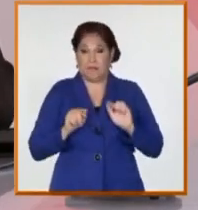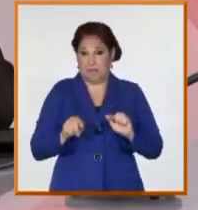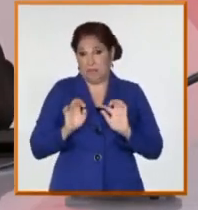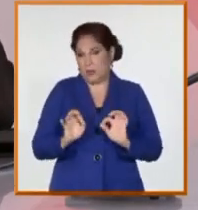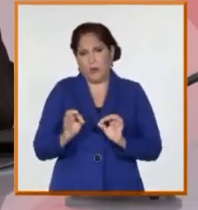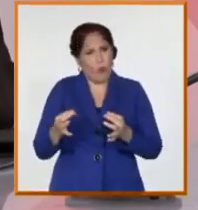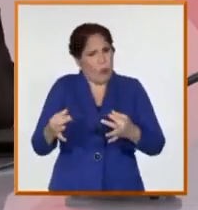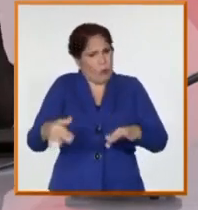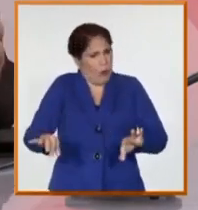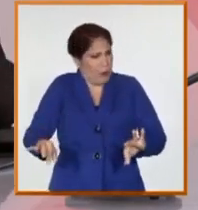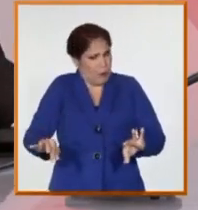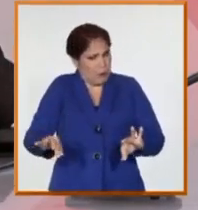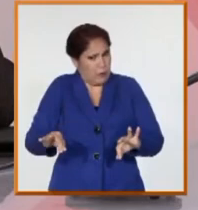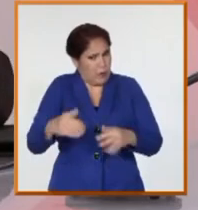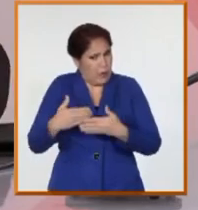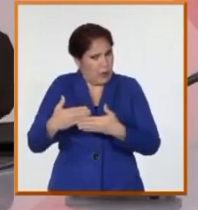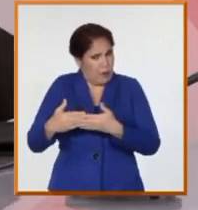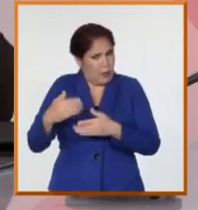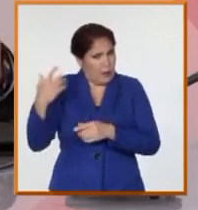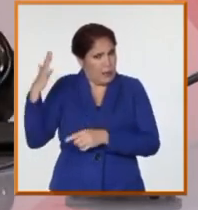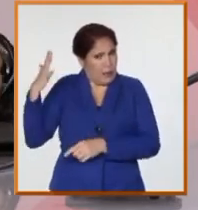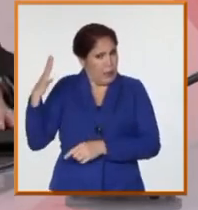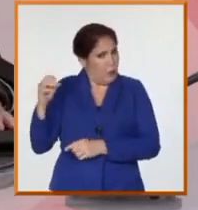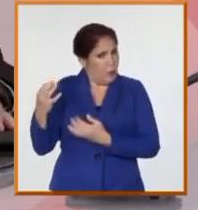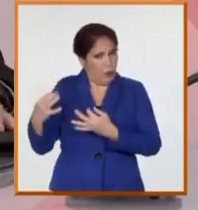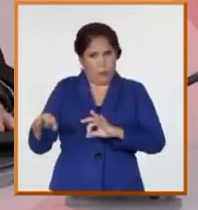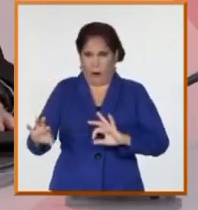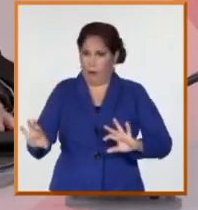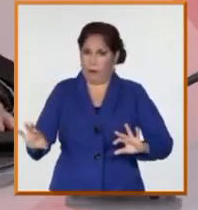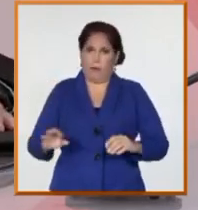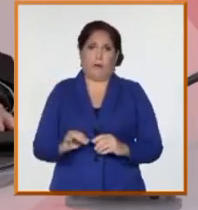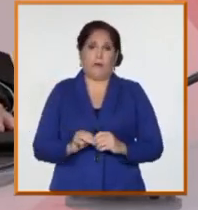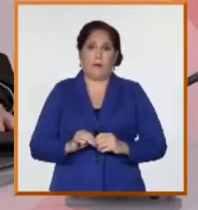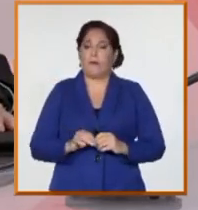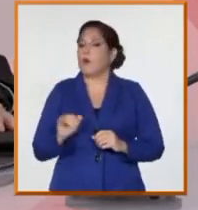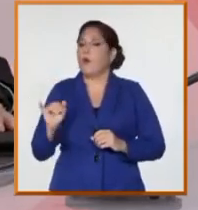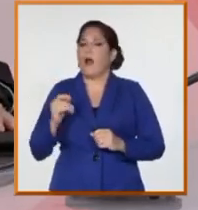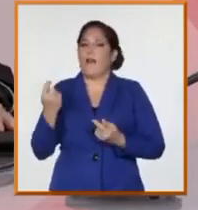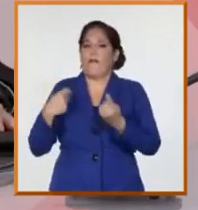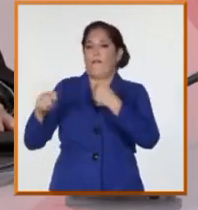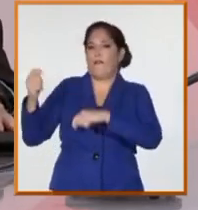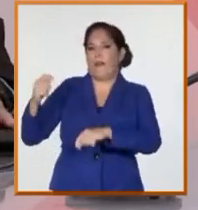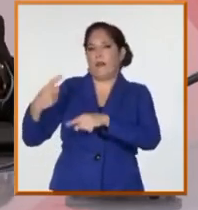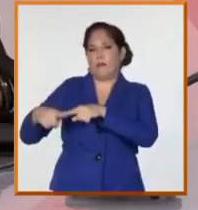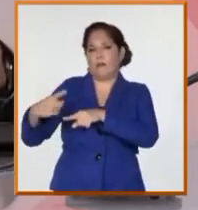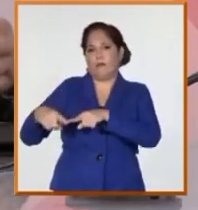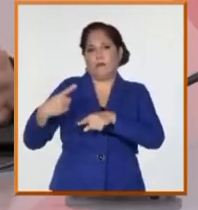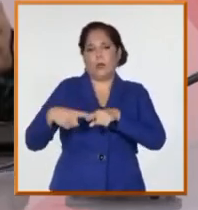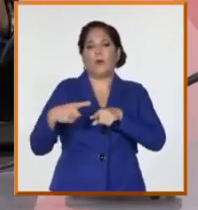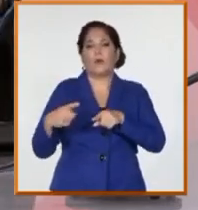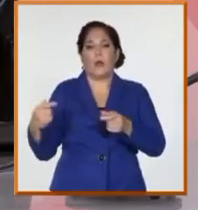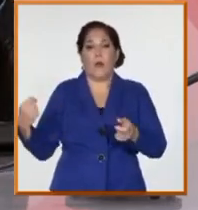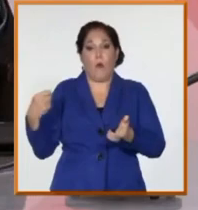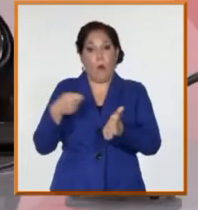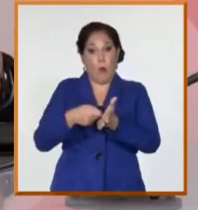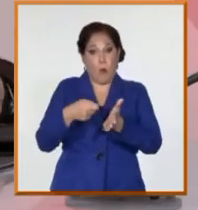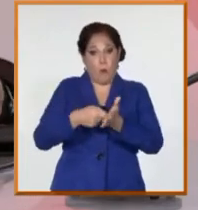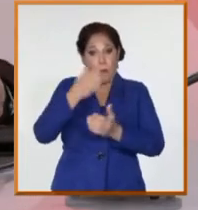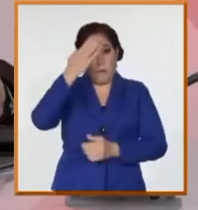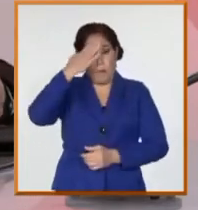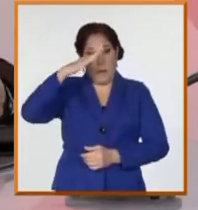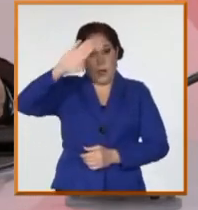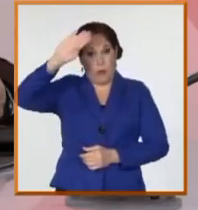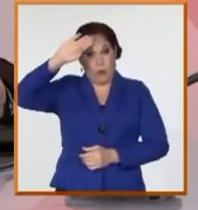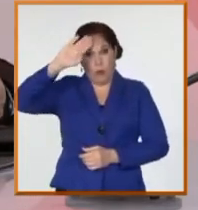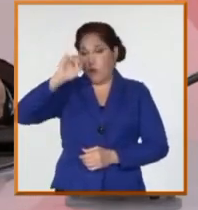es normal en el sector externo es decir en los temas que tienen que ver con exportaciones e importaciones pero que ahora implican ya